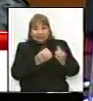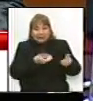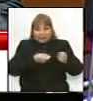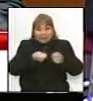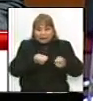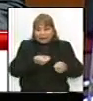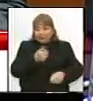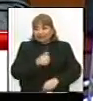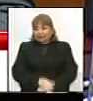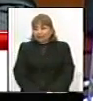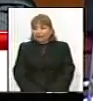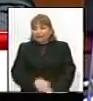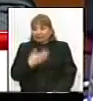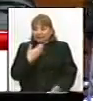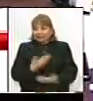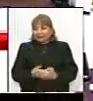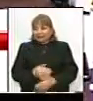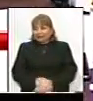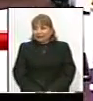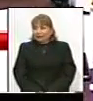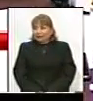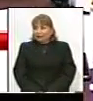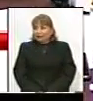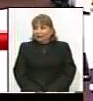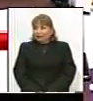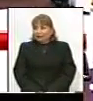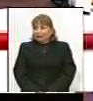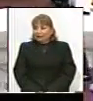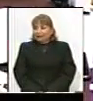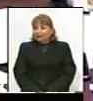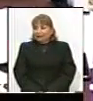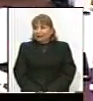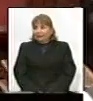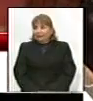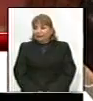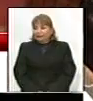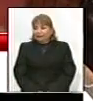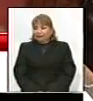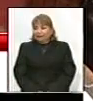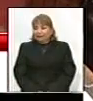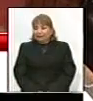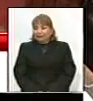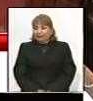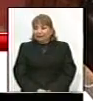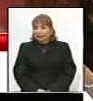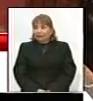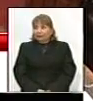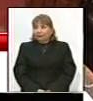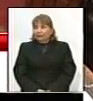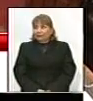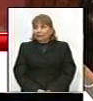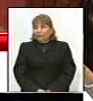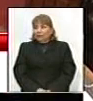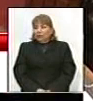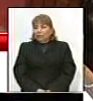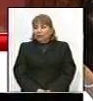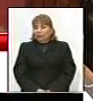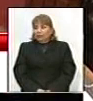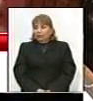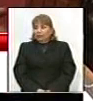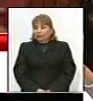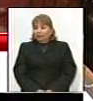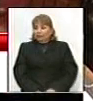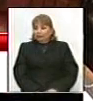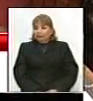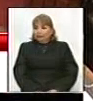subordinada o subrogada. Gracias, presidente. Congresista Alcorta. Gracias, presidente. Quiero hacer una reflexión acá rápidamente, creo que ya alguien la dijo, ¿no? Reforma